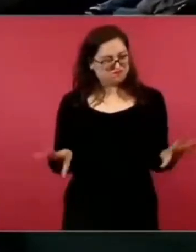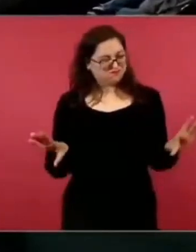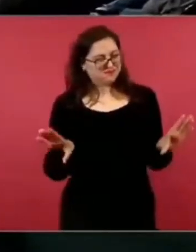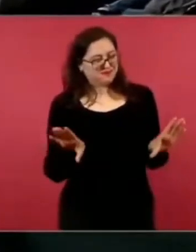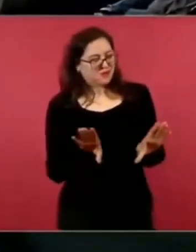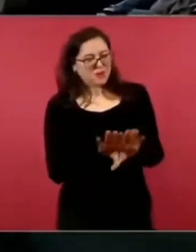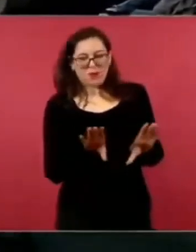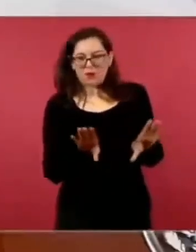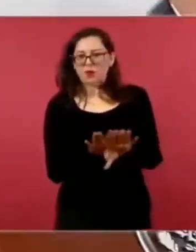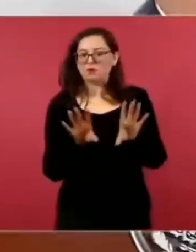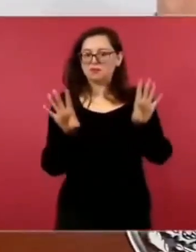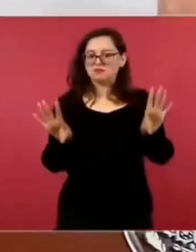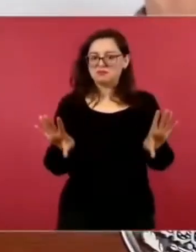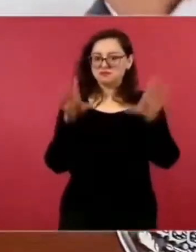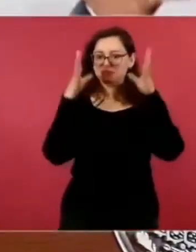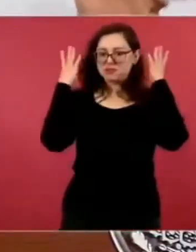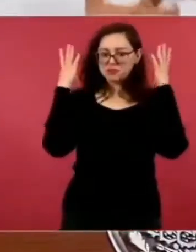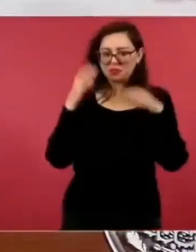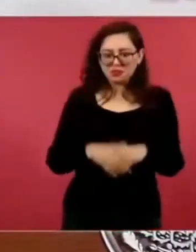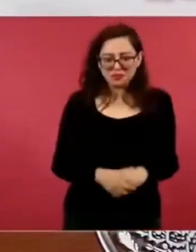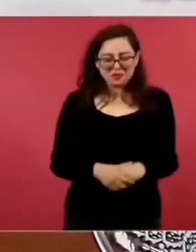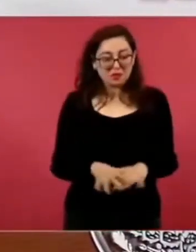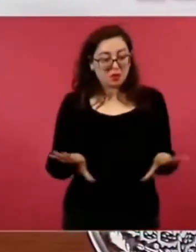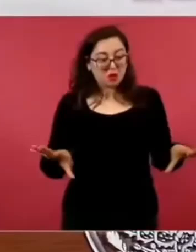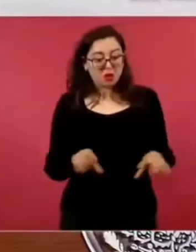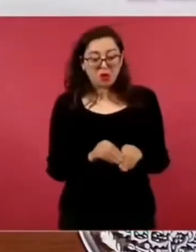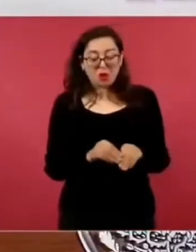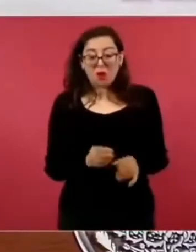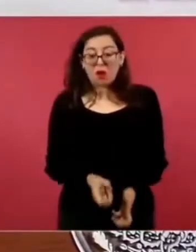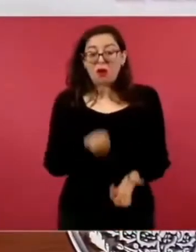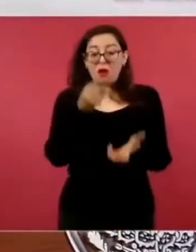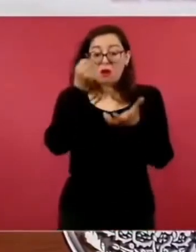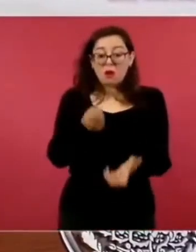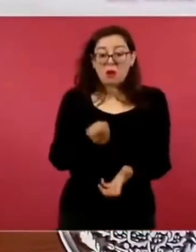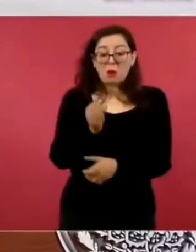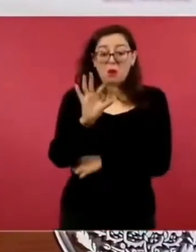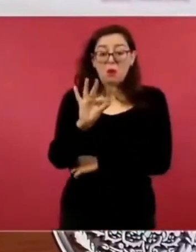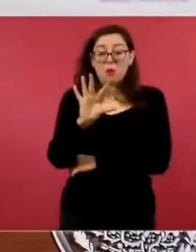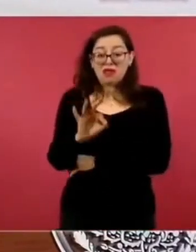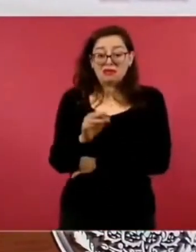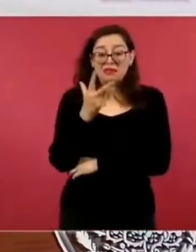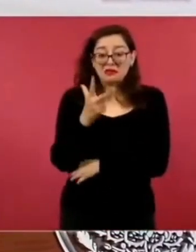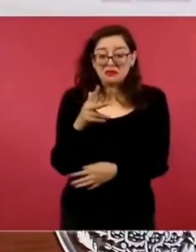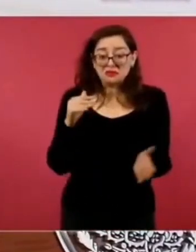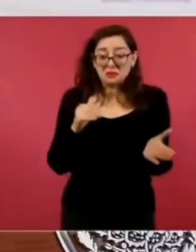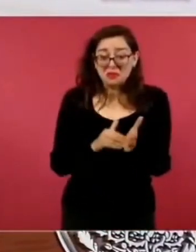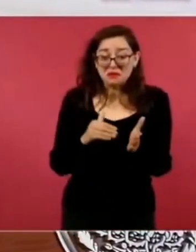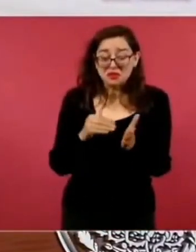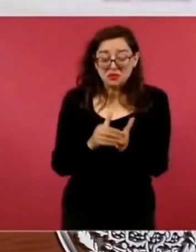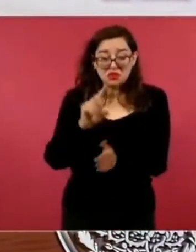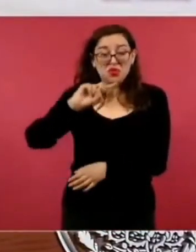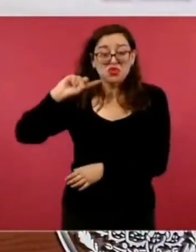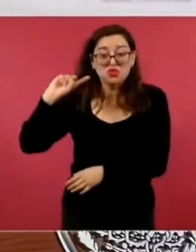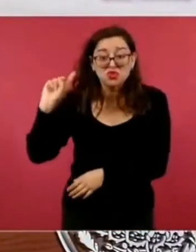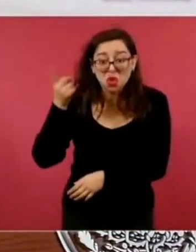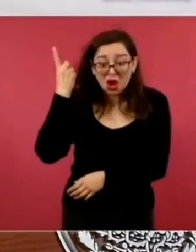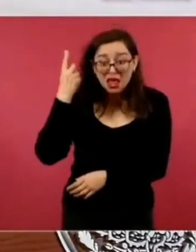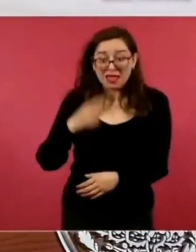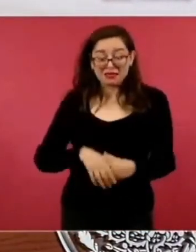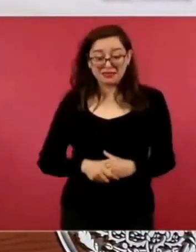ya en su conjunto reunían $48,000 millones.